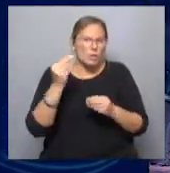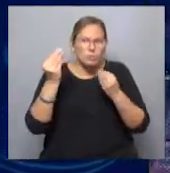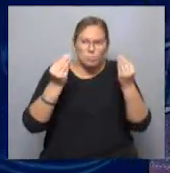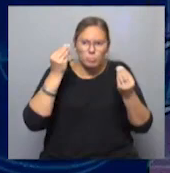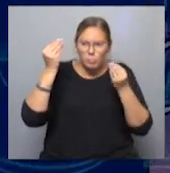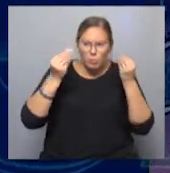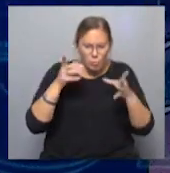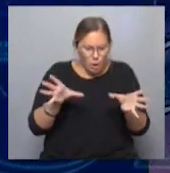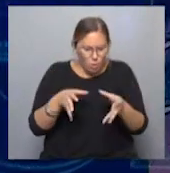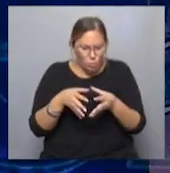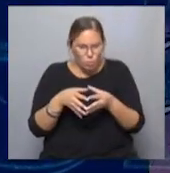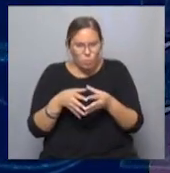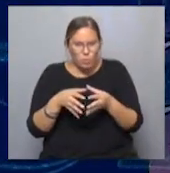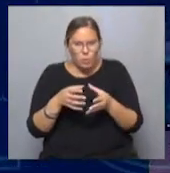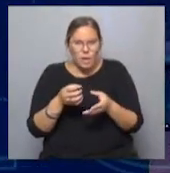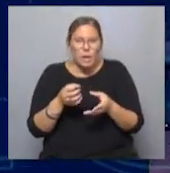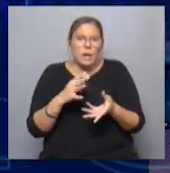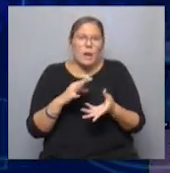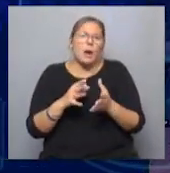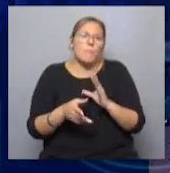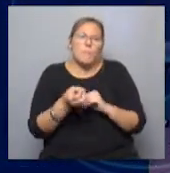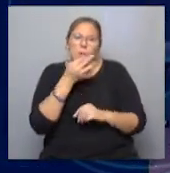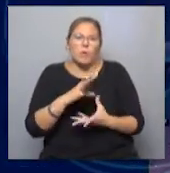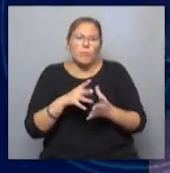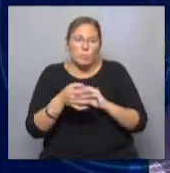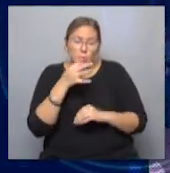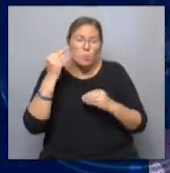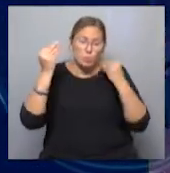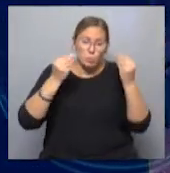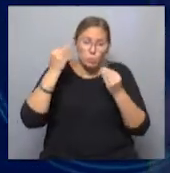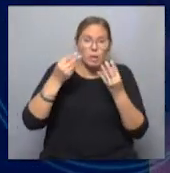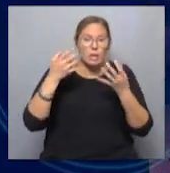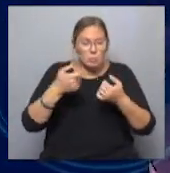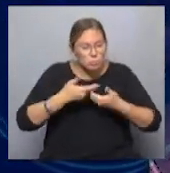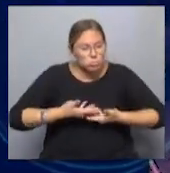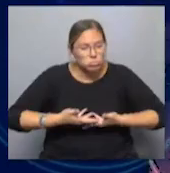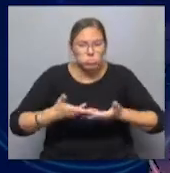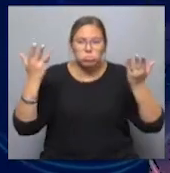preocupación por parte nuestra, en el mejor de los sentidos, pero preocupación al fin de que queremos regalar algo